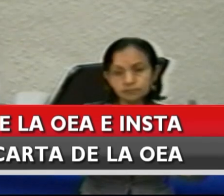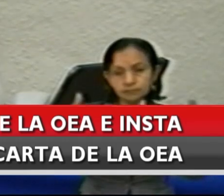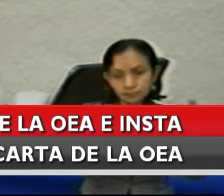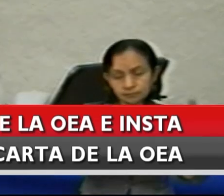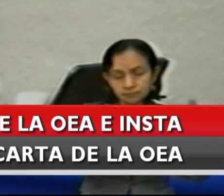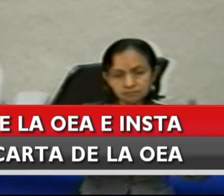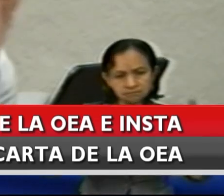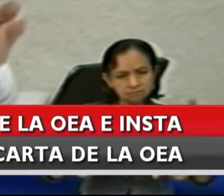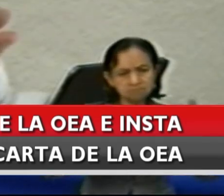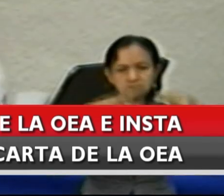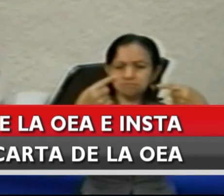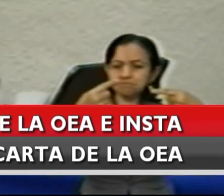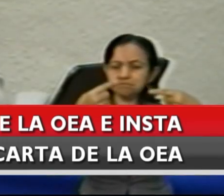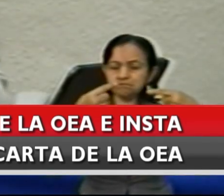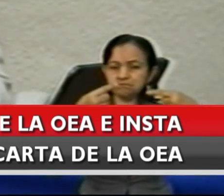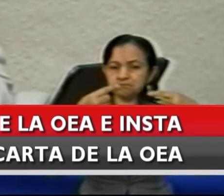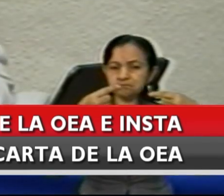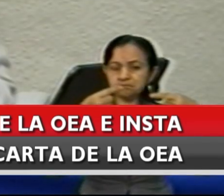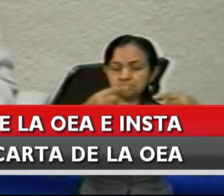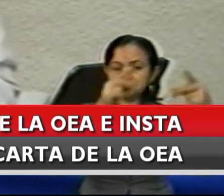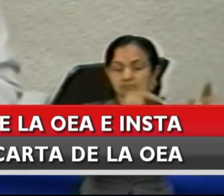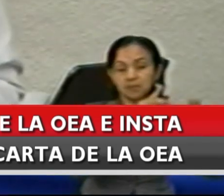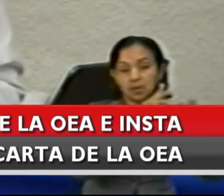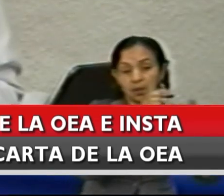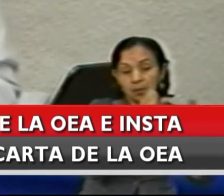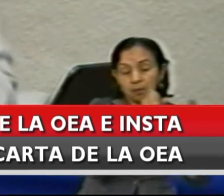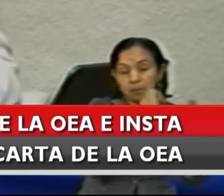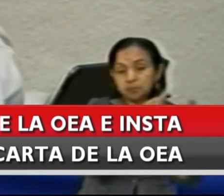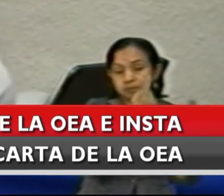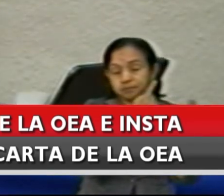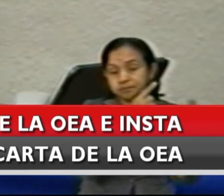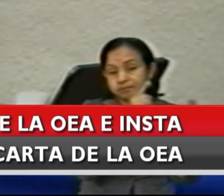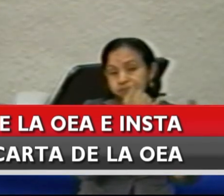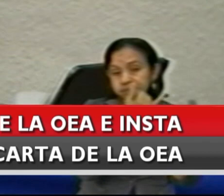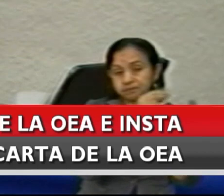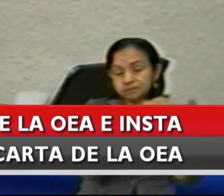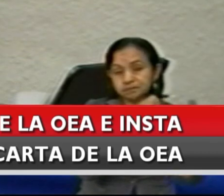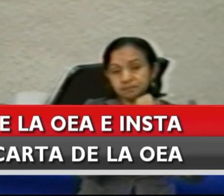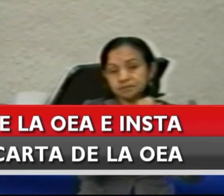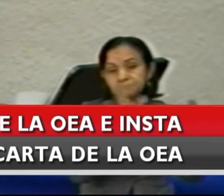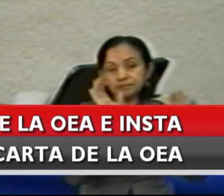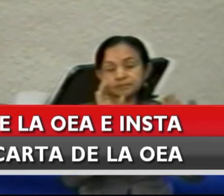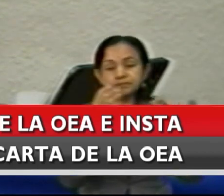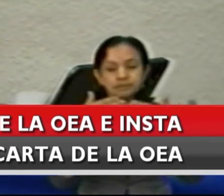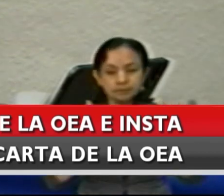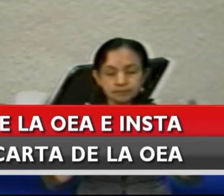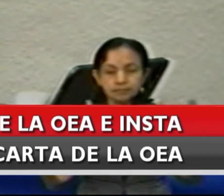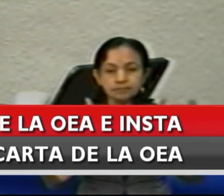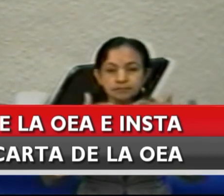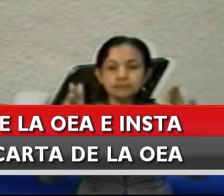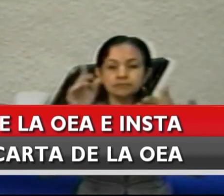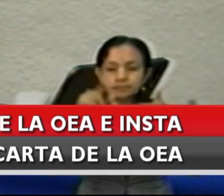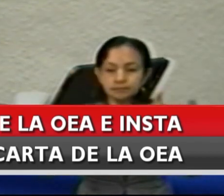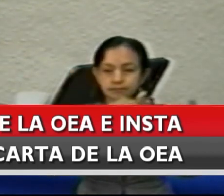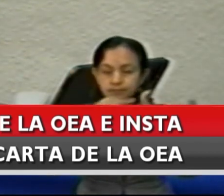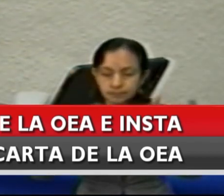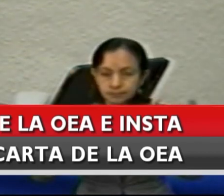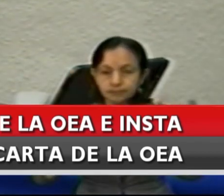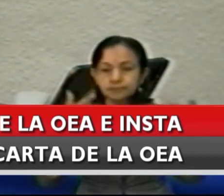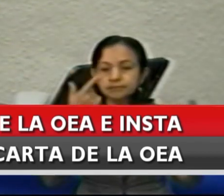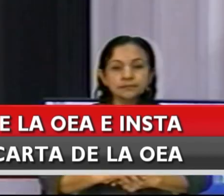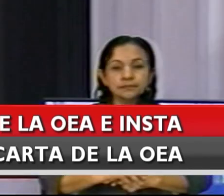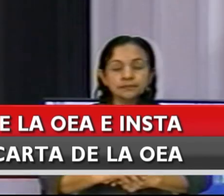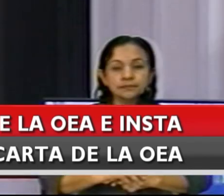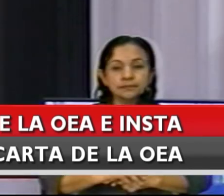en contra y los que se abstienen. Vamos a pasar a la votación. Se abre la